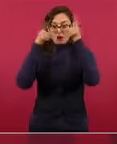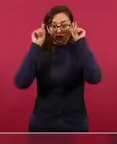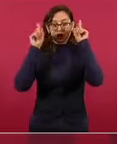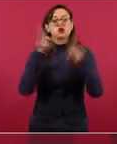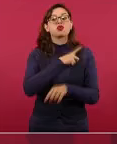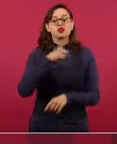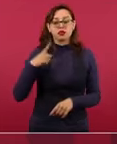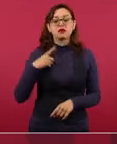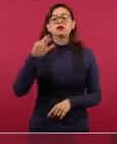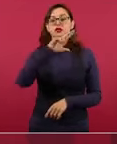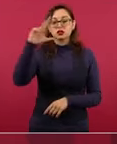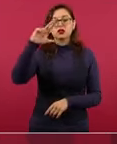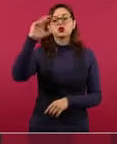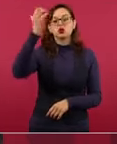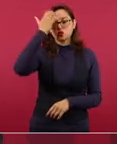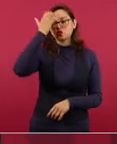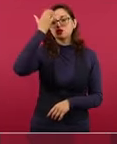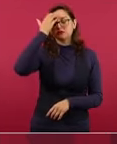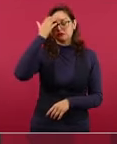e